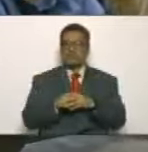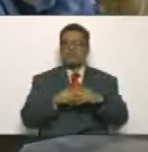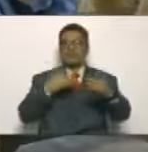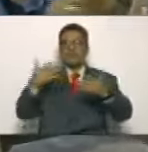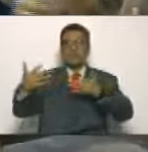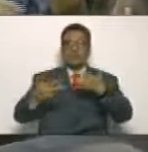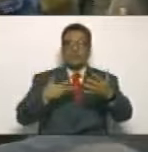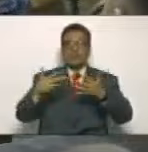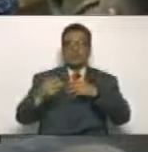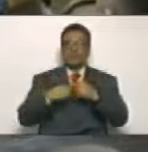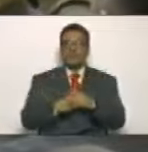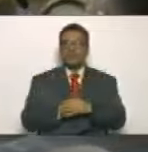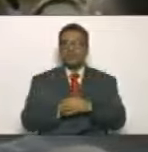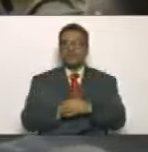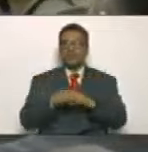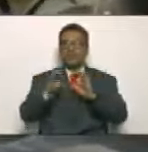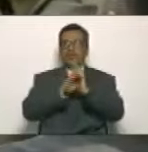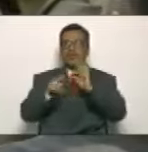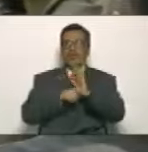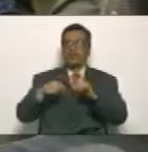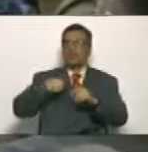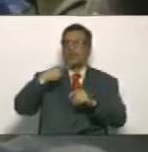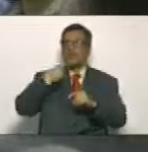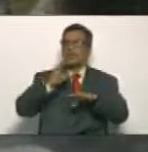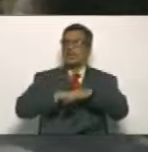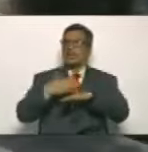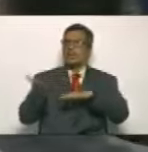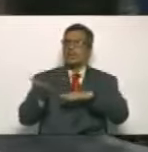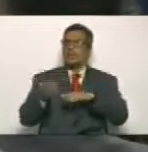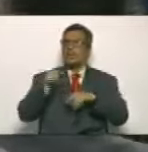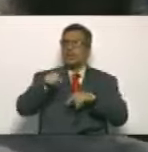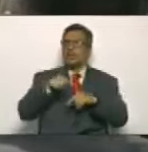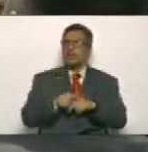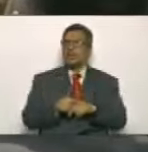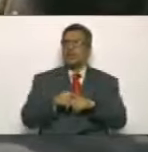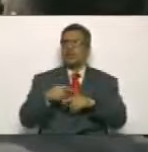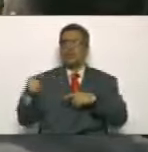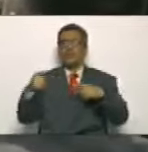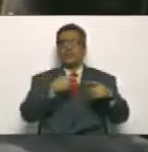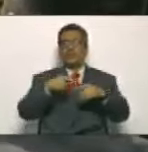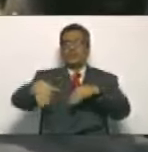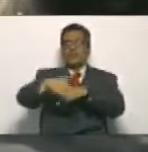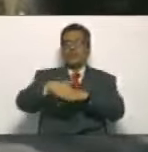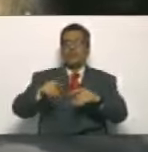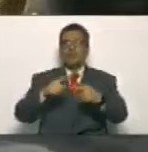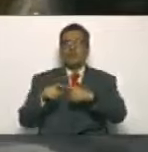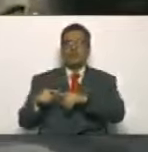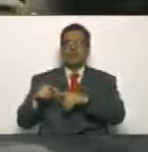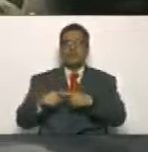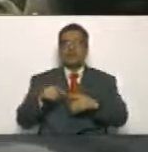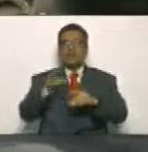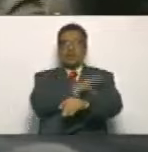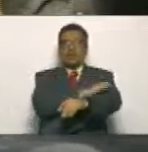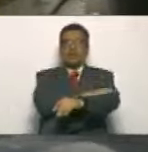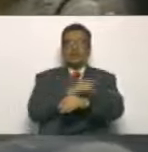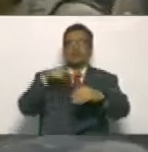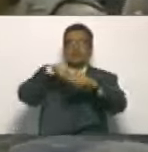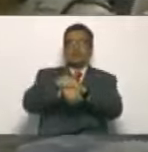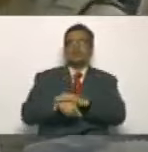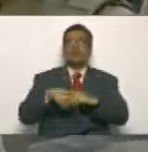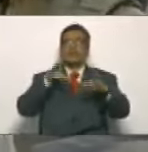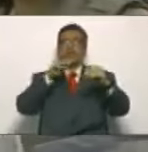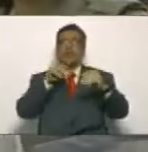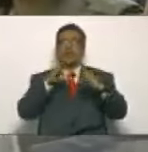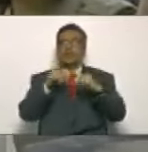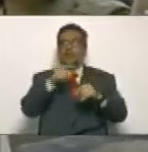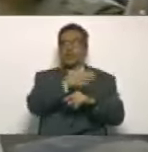Habían constituyentes que decían, pero ¿qué hace Noelí moviéndose por todo? Hasta en la oposición se mete. ¿Qué habla con